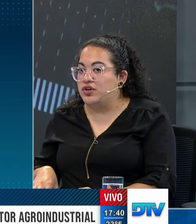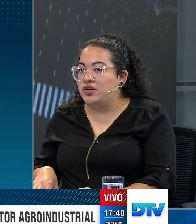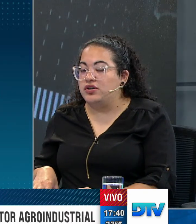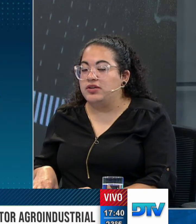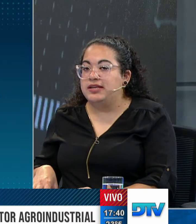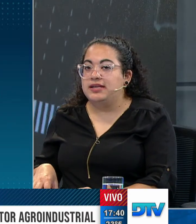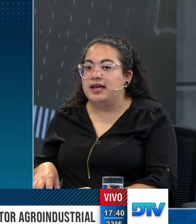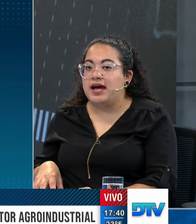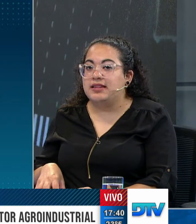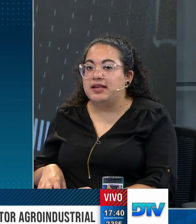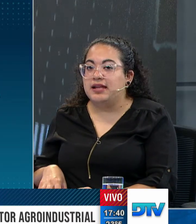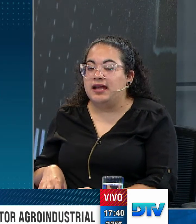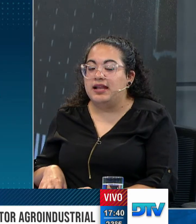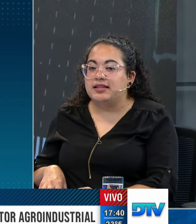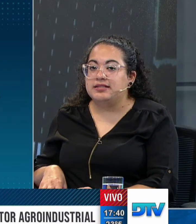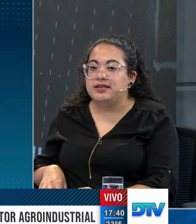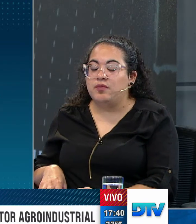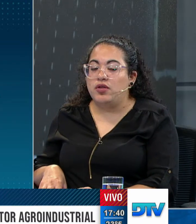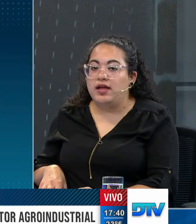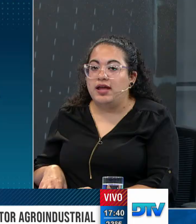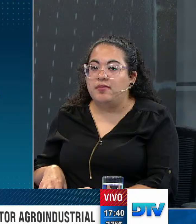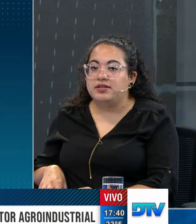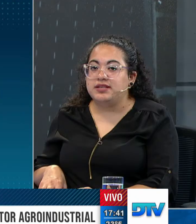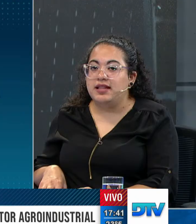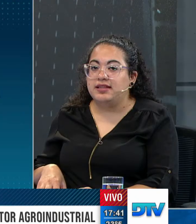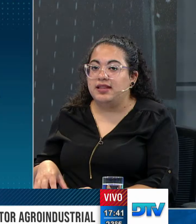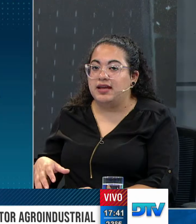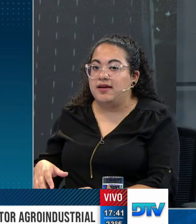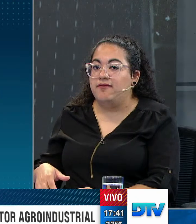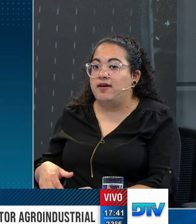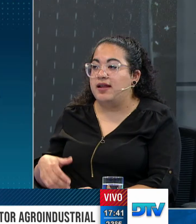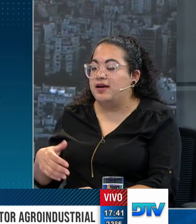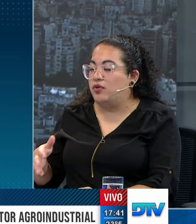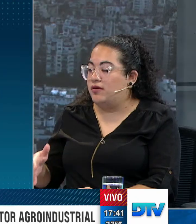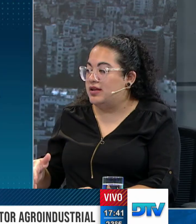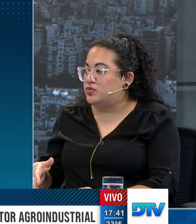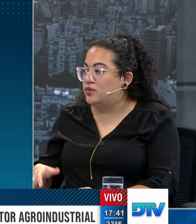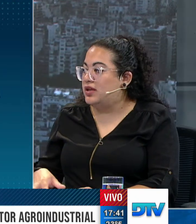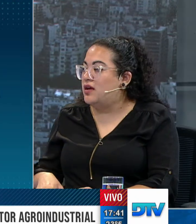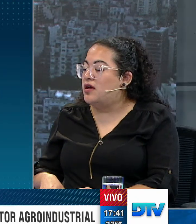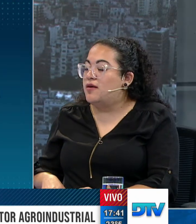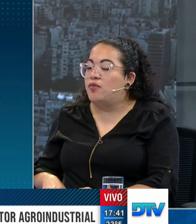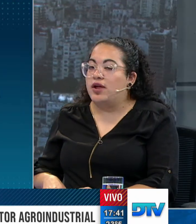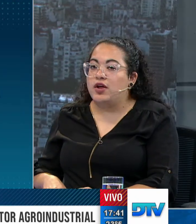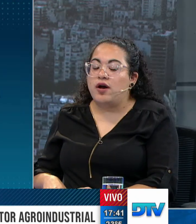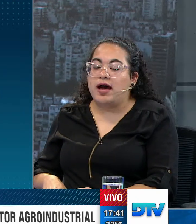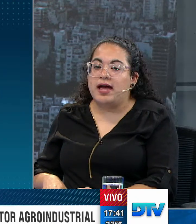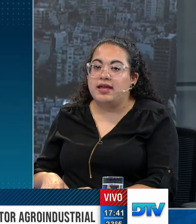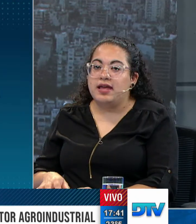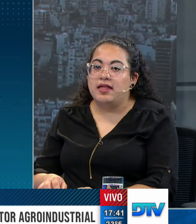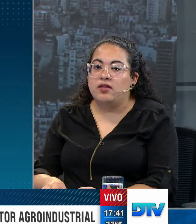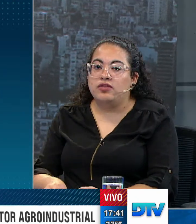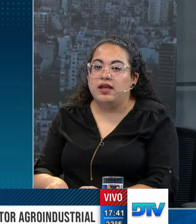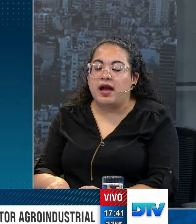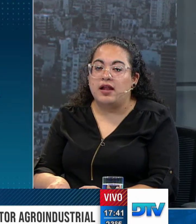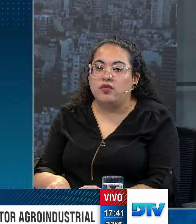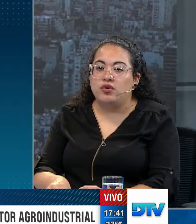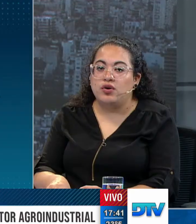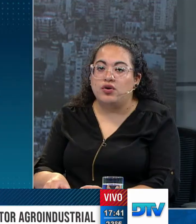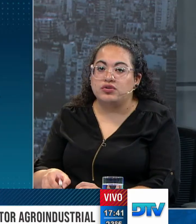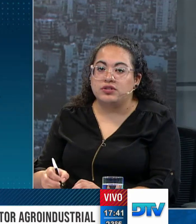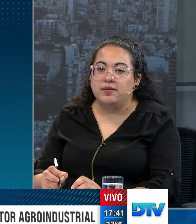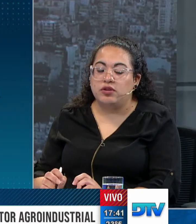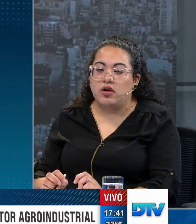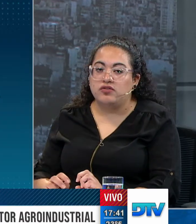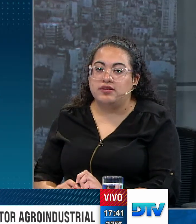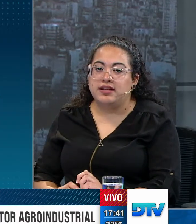junio, ¿no? Y ante el anticipo del presidente de que van a volver a subir, Bueno, ahí es donde